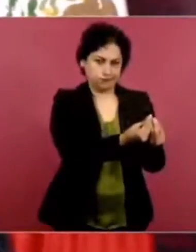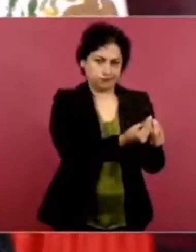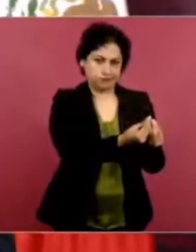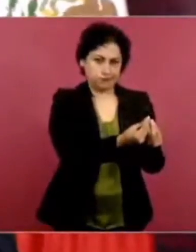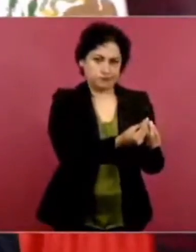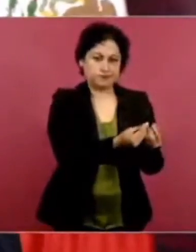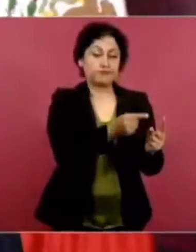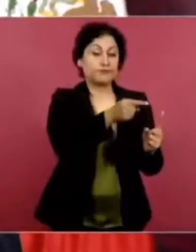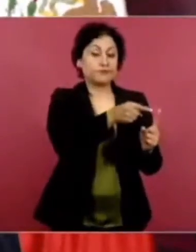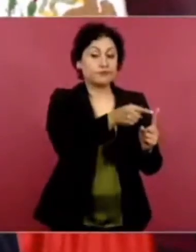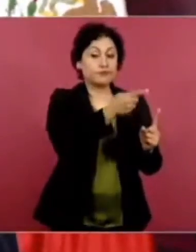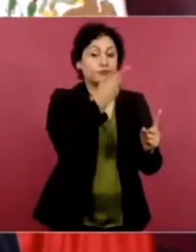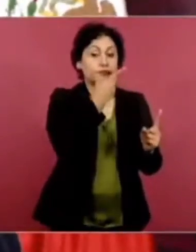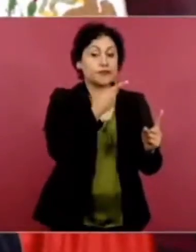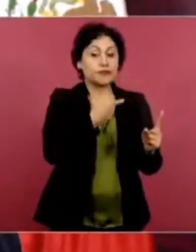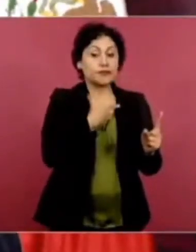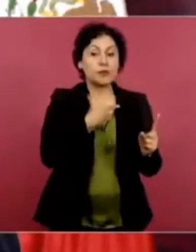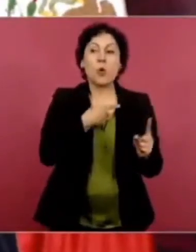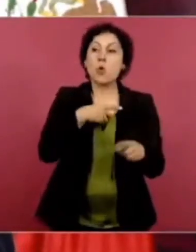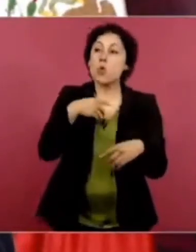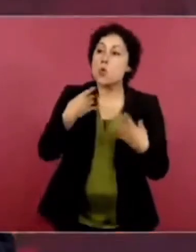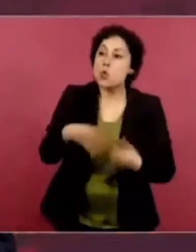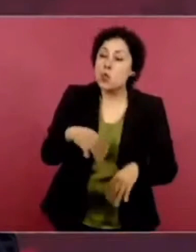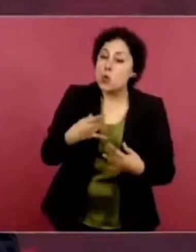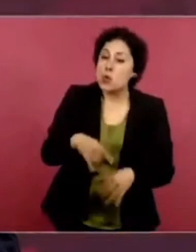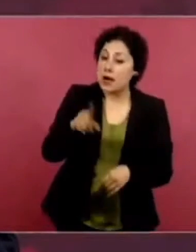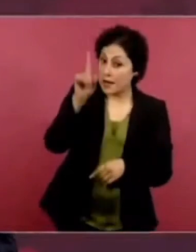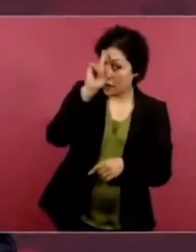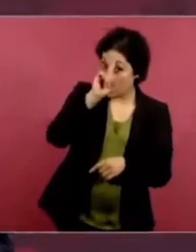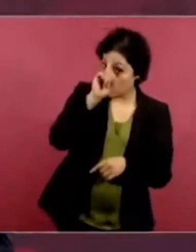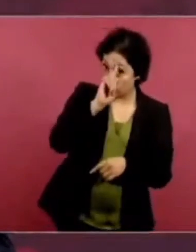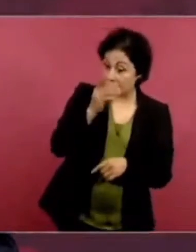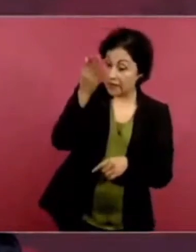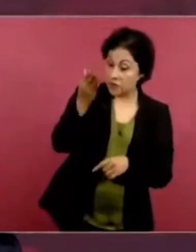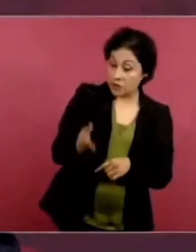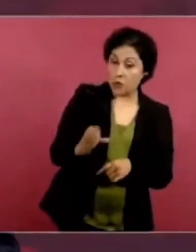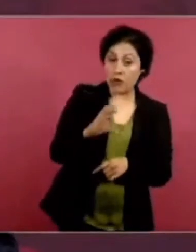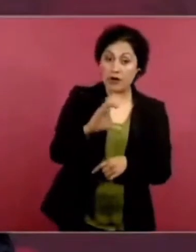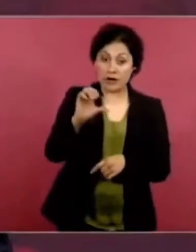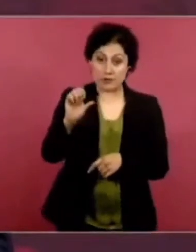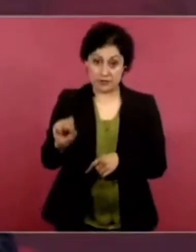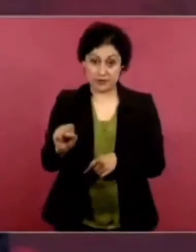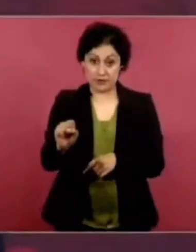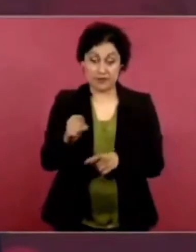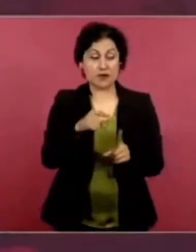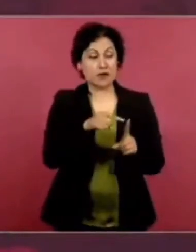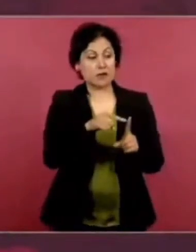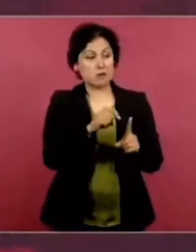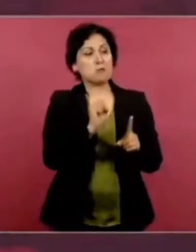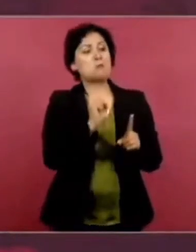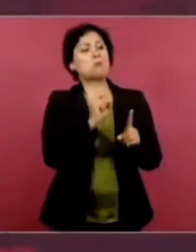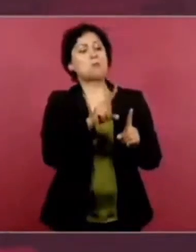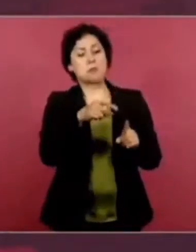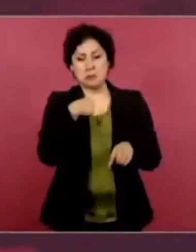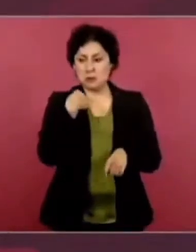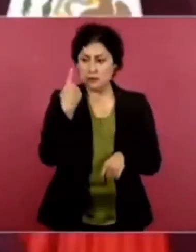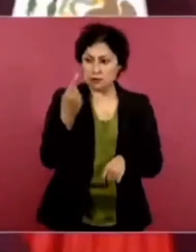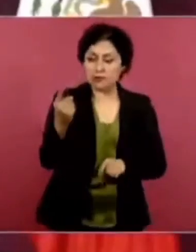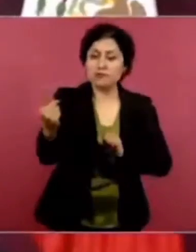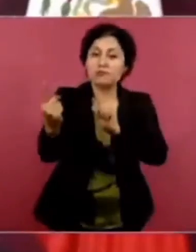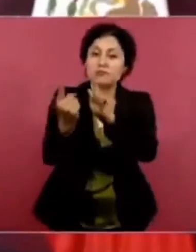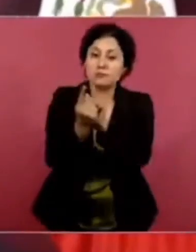me recomendó a Claudia y así la conocí. Y lo primero que le dije, ¿me vas a